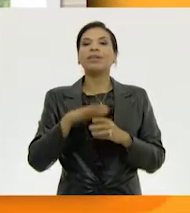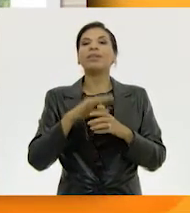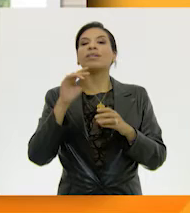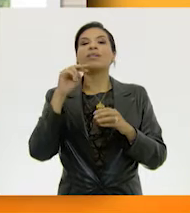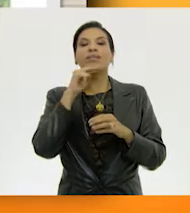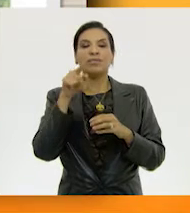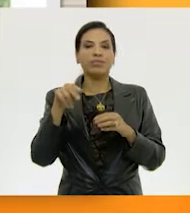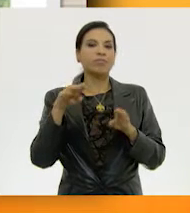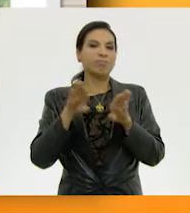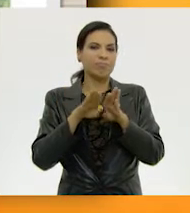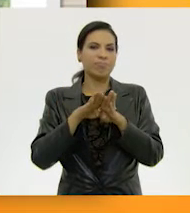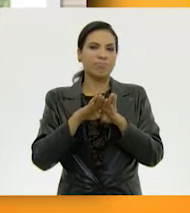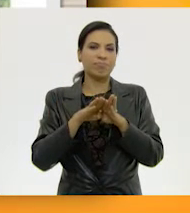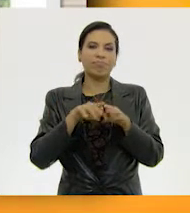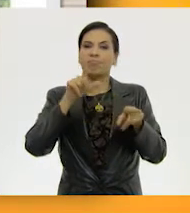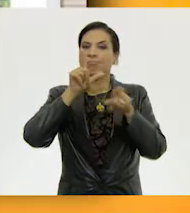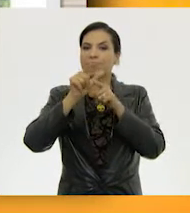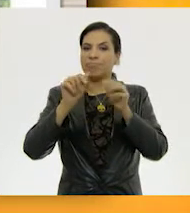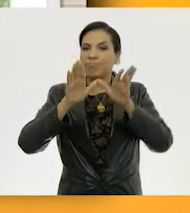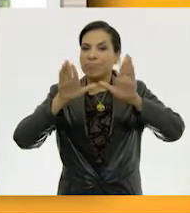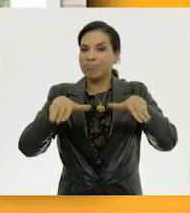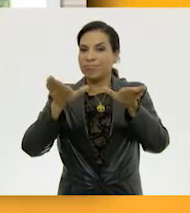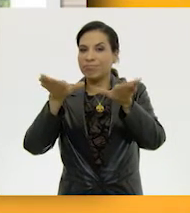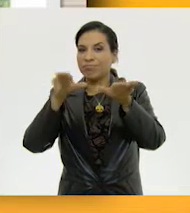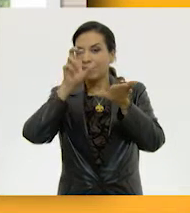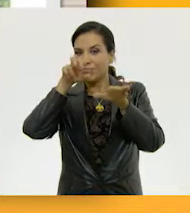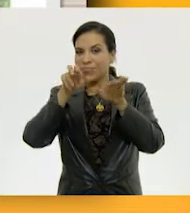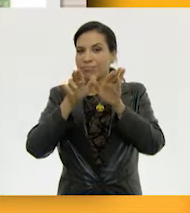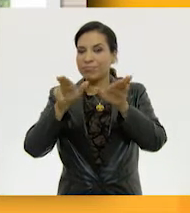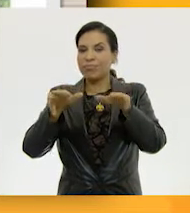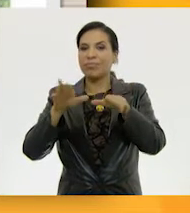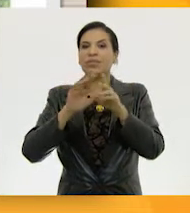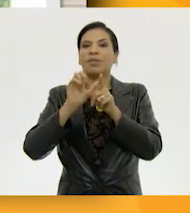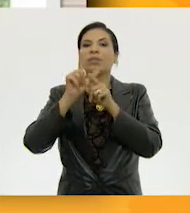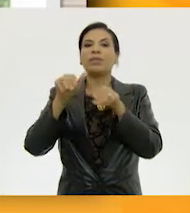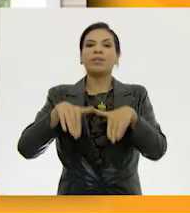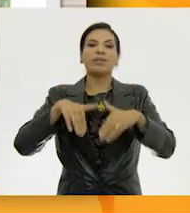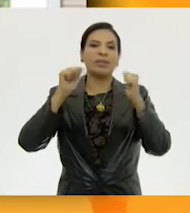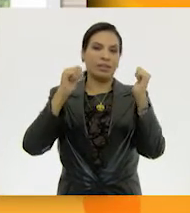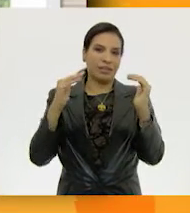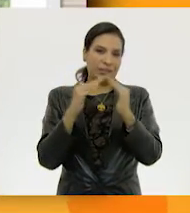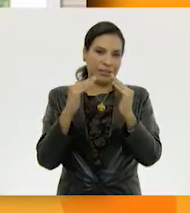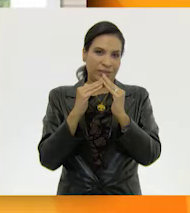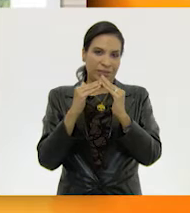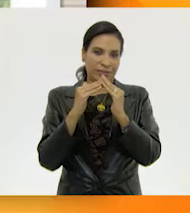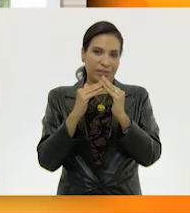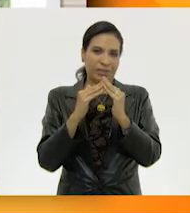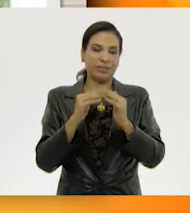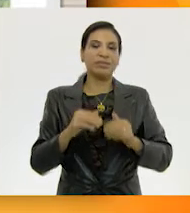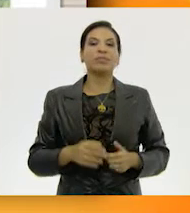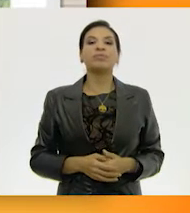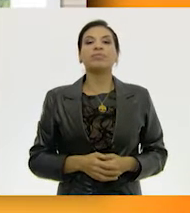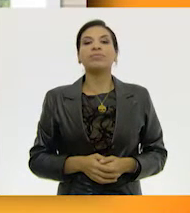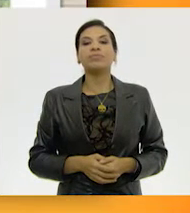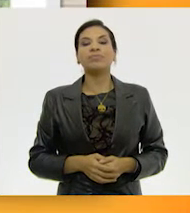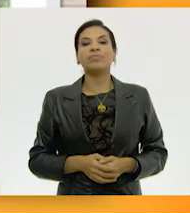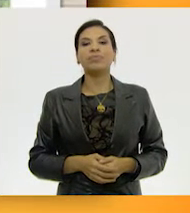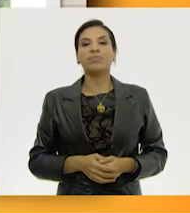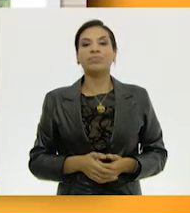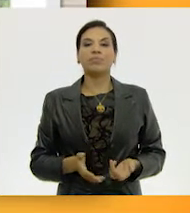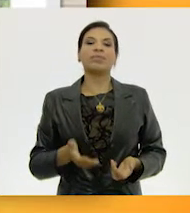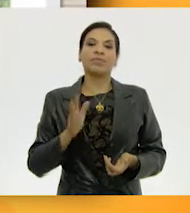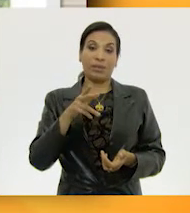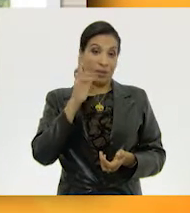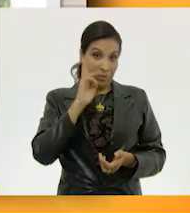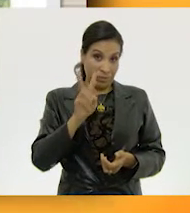como demente, se fue volando a esconder a su casita en la fronda. ¡Ya